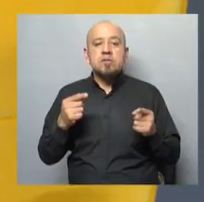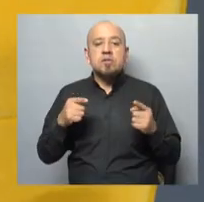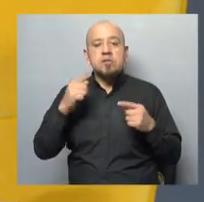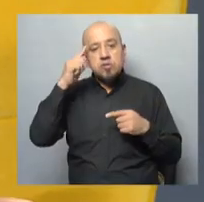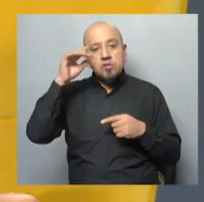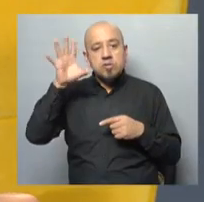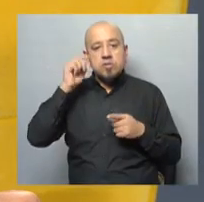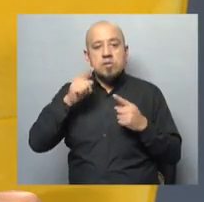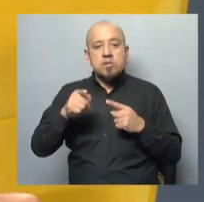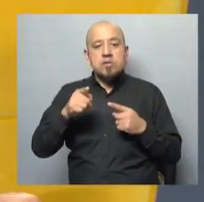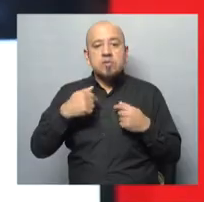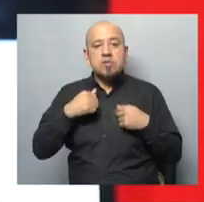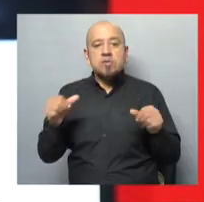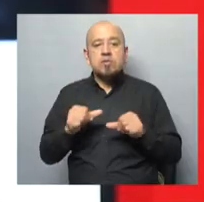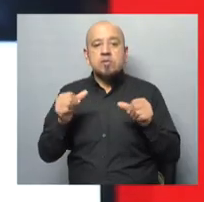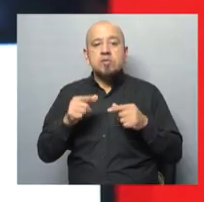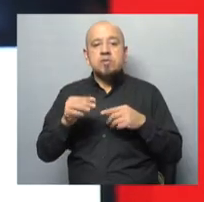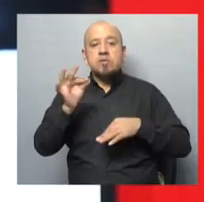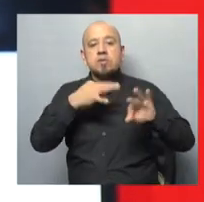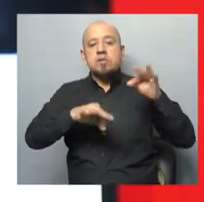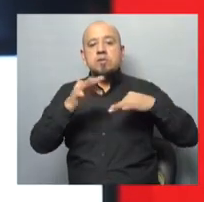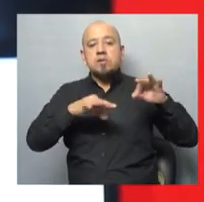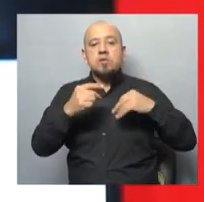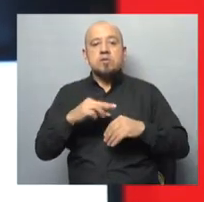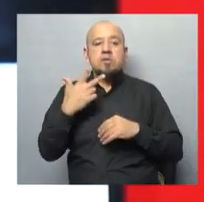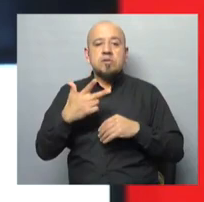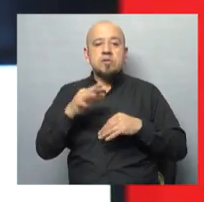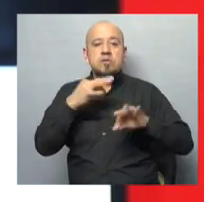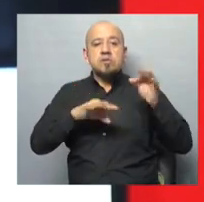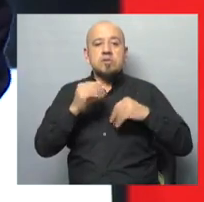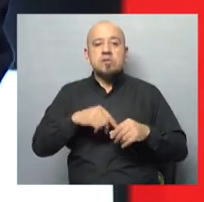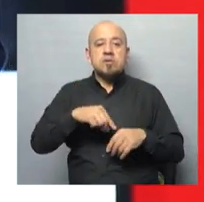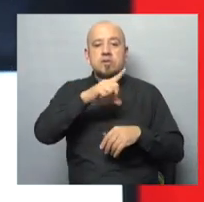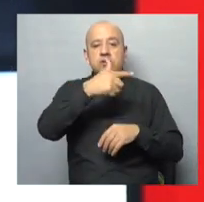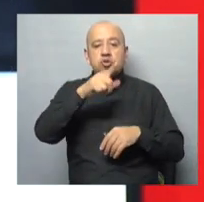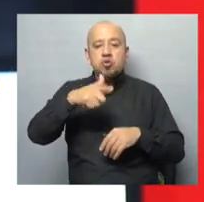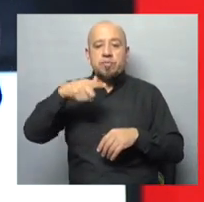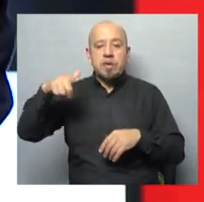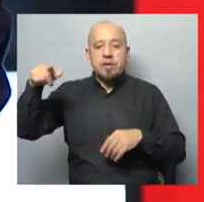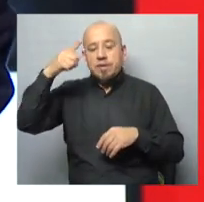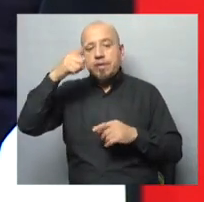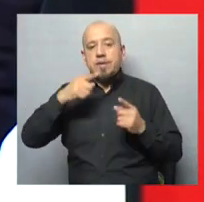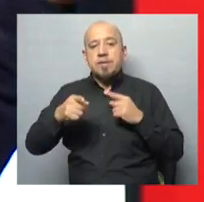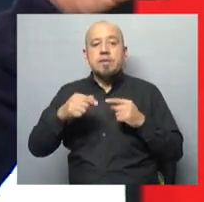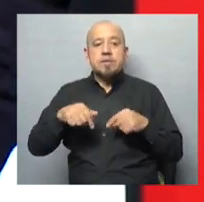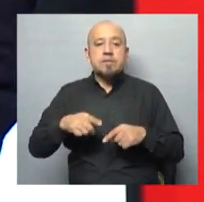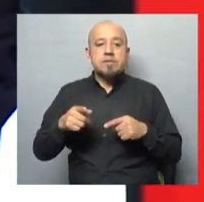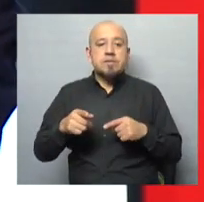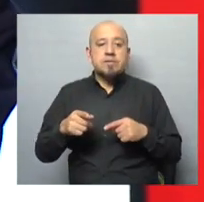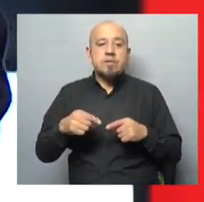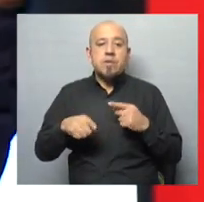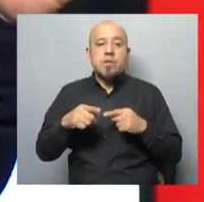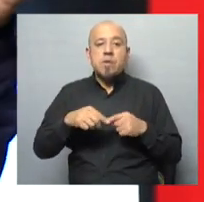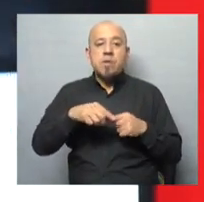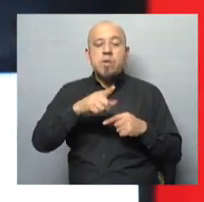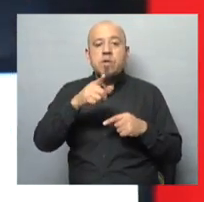una vez hice una obra de teatro y hice tres obras de teatro en el movie center en la sala grande muy centre llegó a hacer teatro